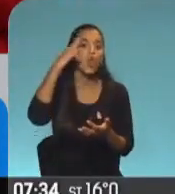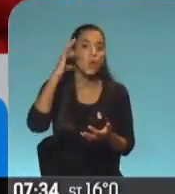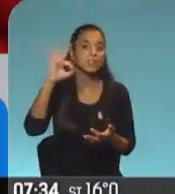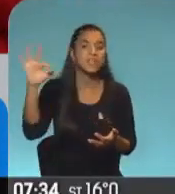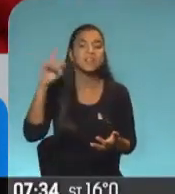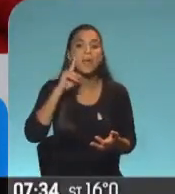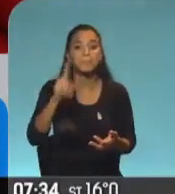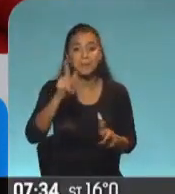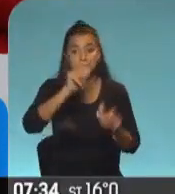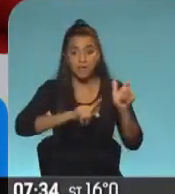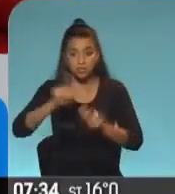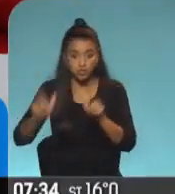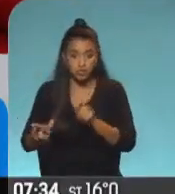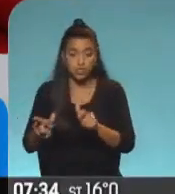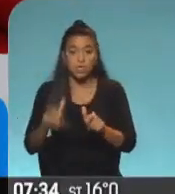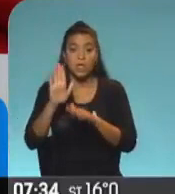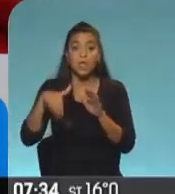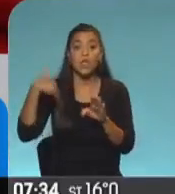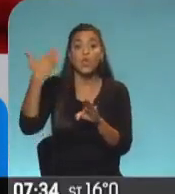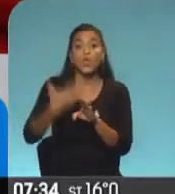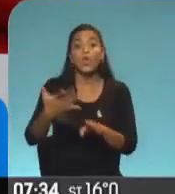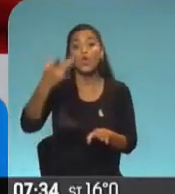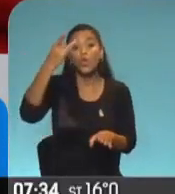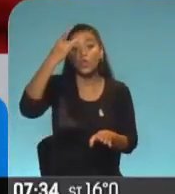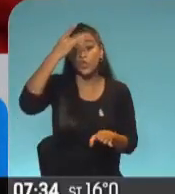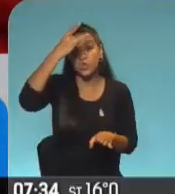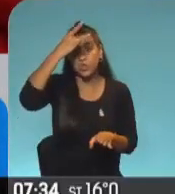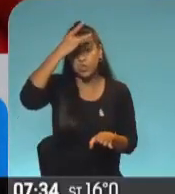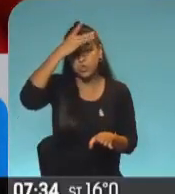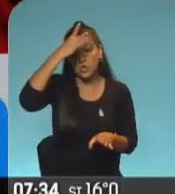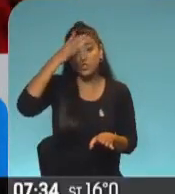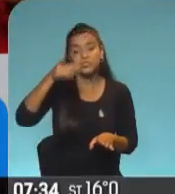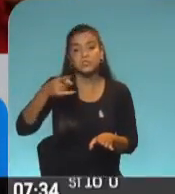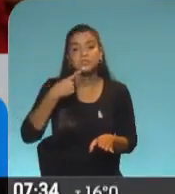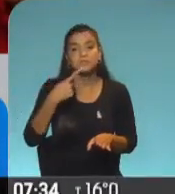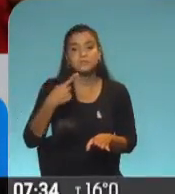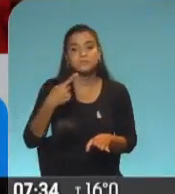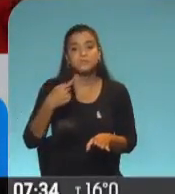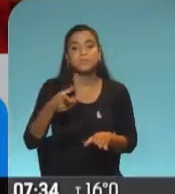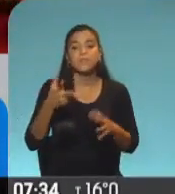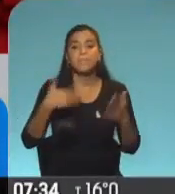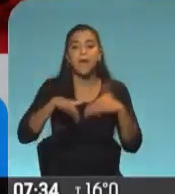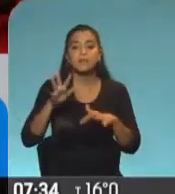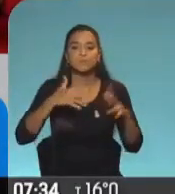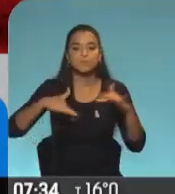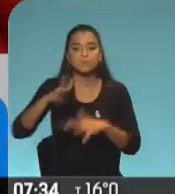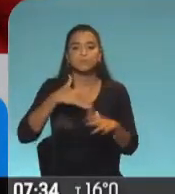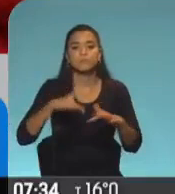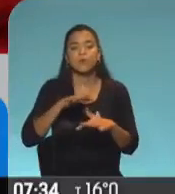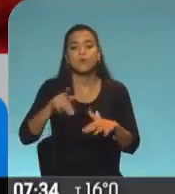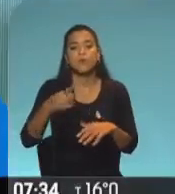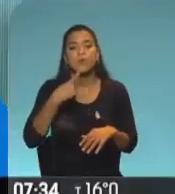11.900.000 personas. El 12 de marzo, estamos hablando de día martes, día de mayor movimiento, día hábil.